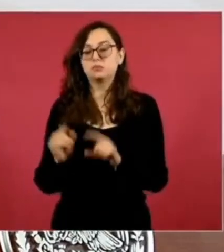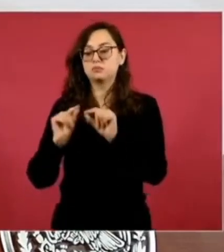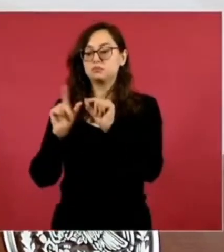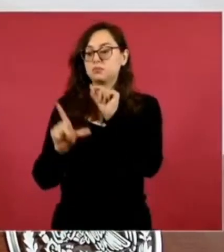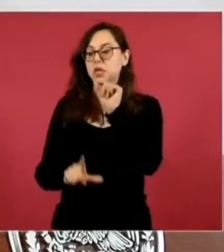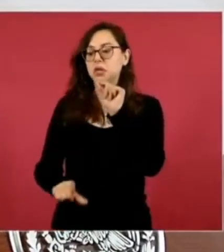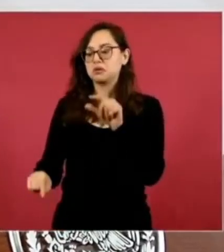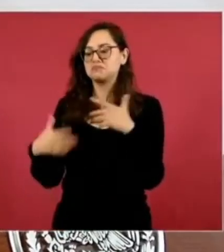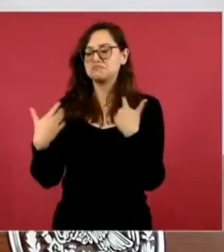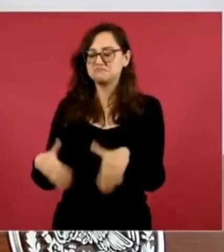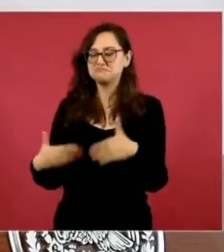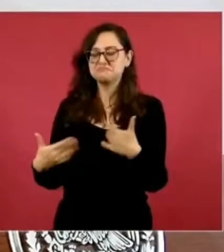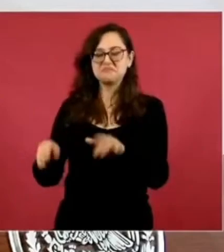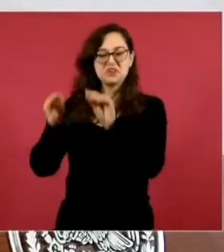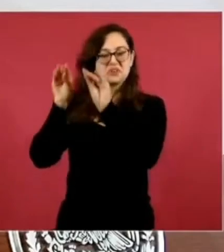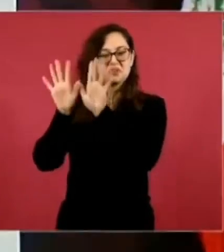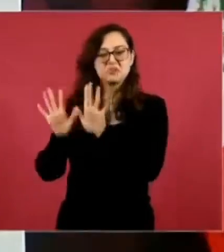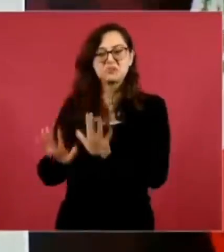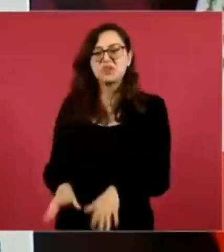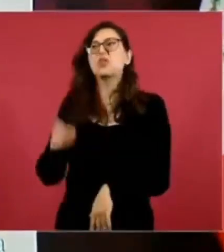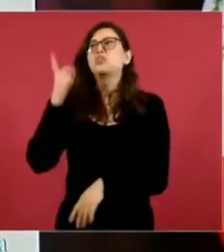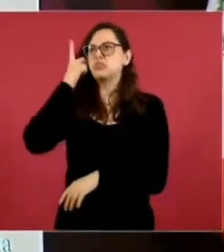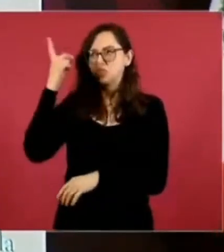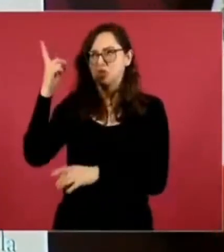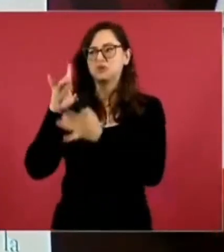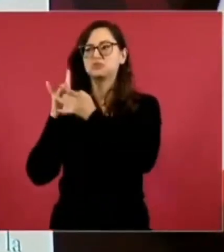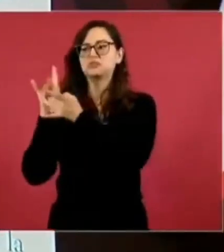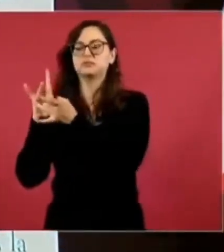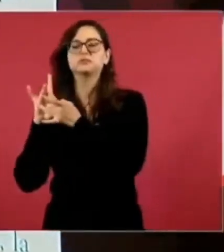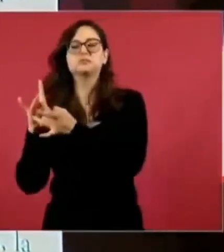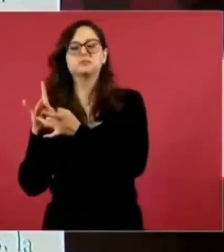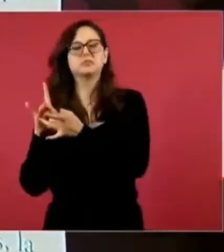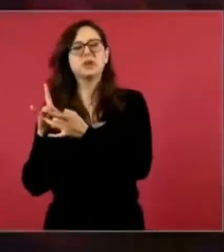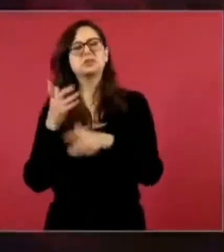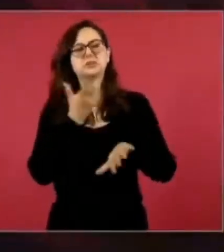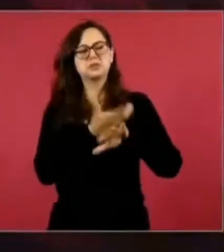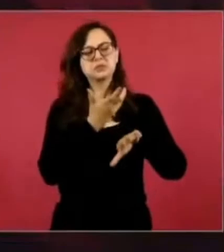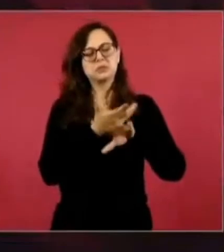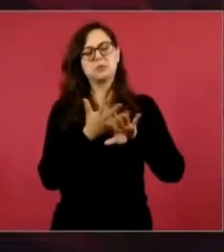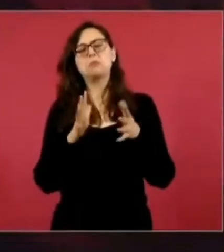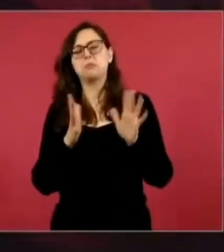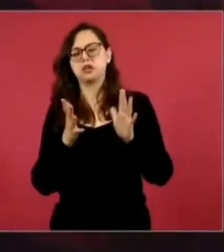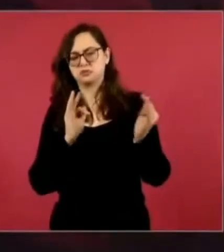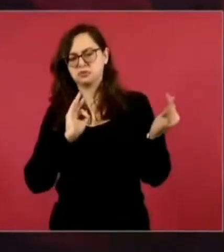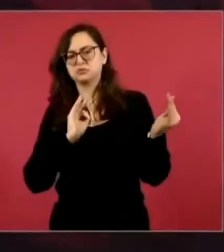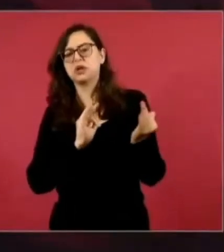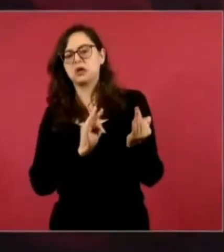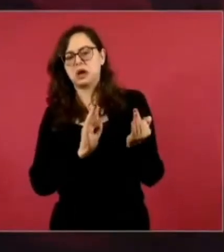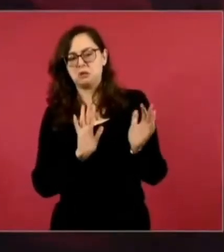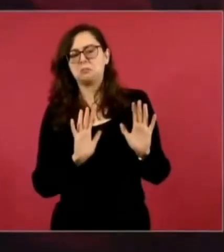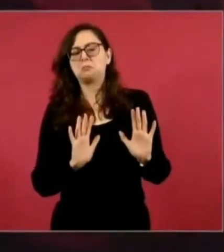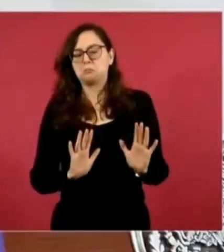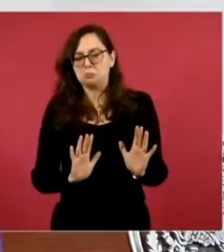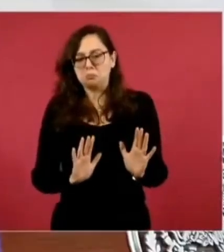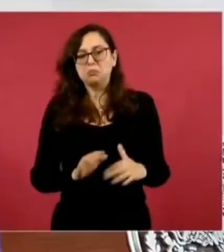bendito México, tan cerca de Dios y no tan lejos de Estados Unidos.